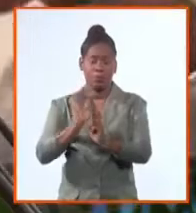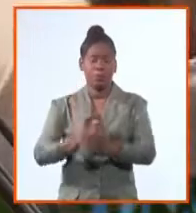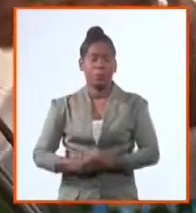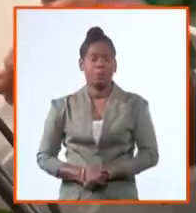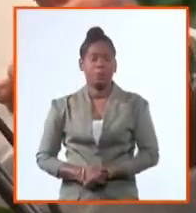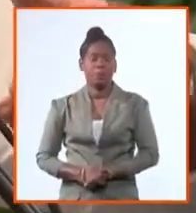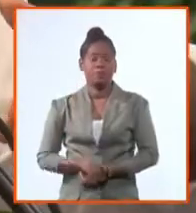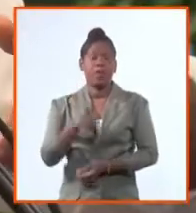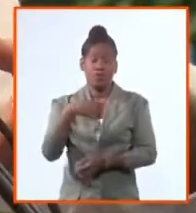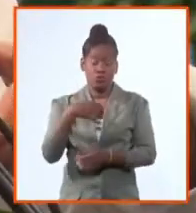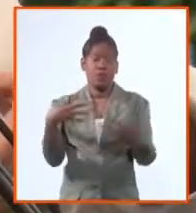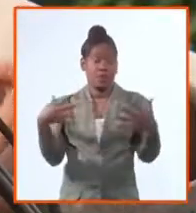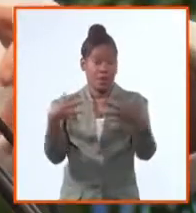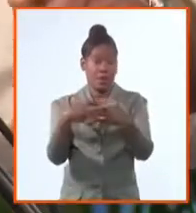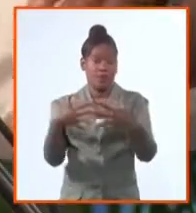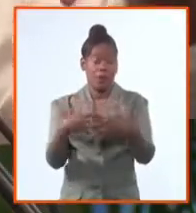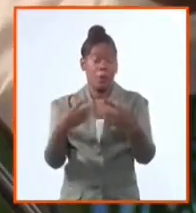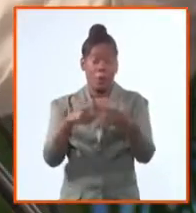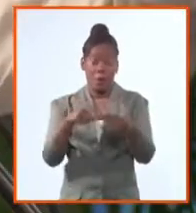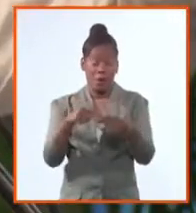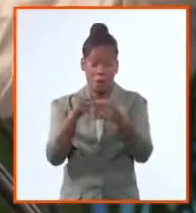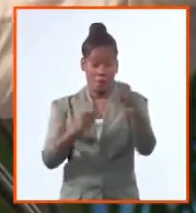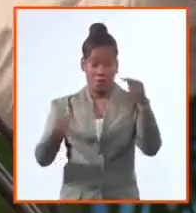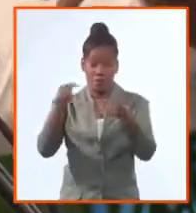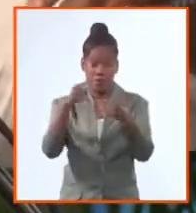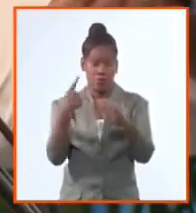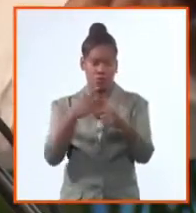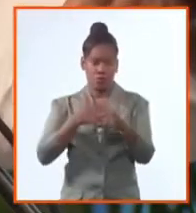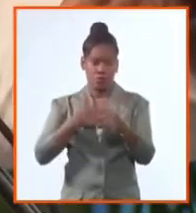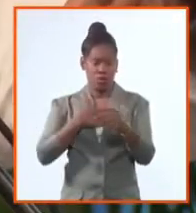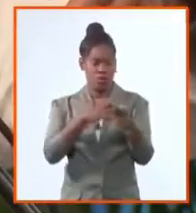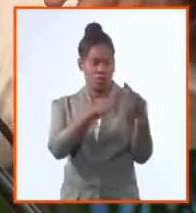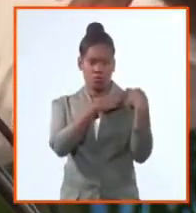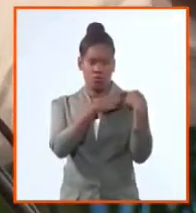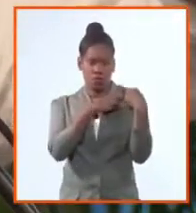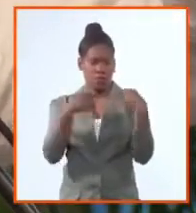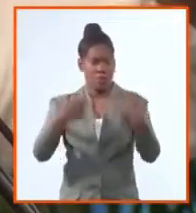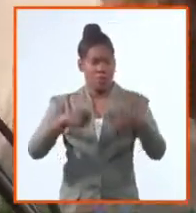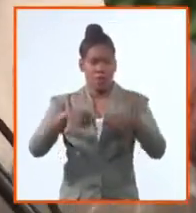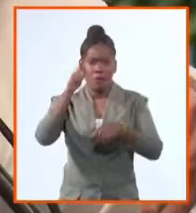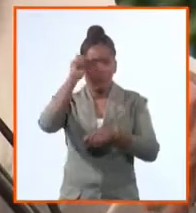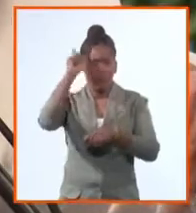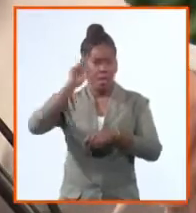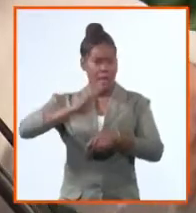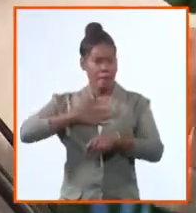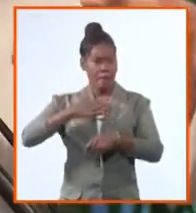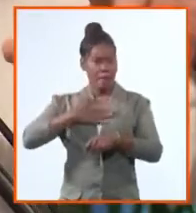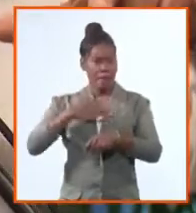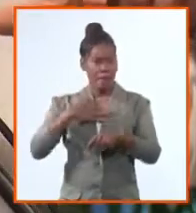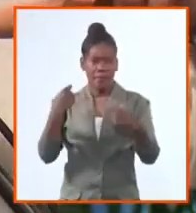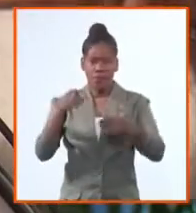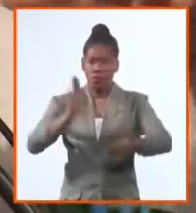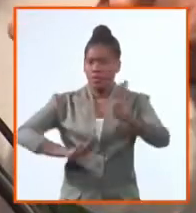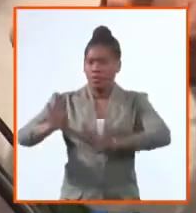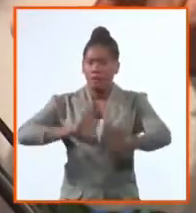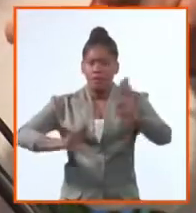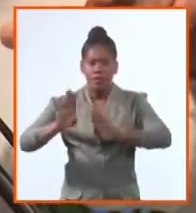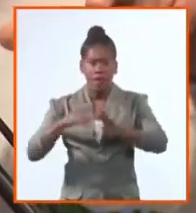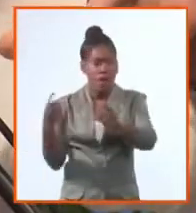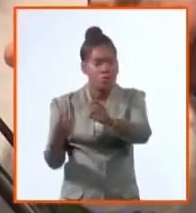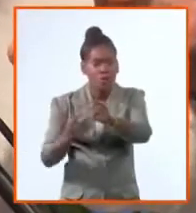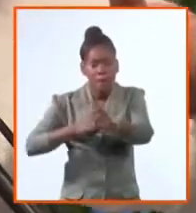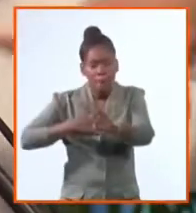también se relaciona de que seamos capaces de una manera intencionada, dirigir